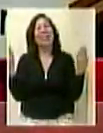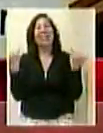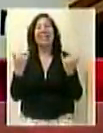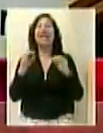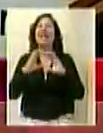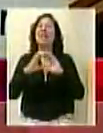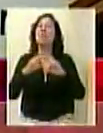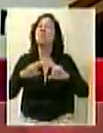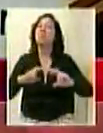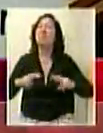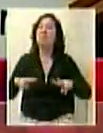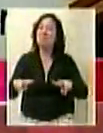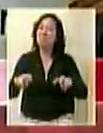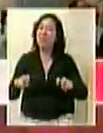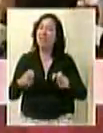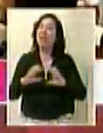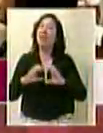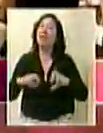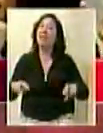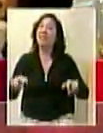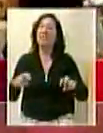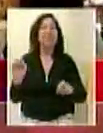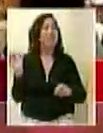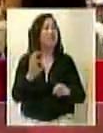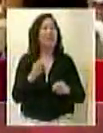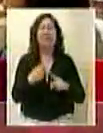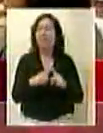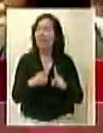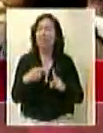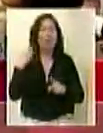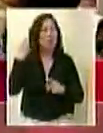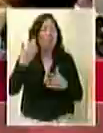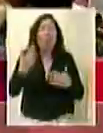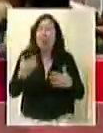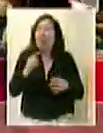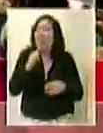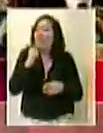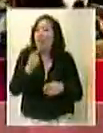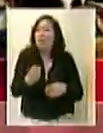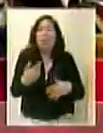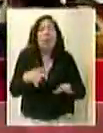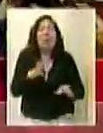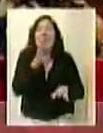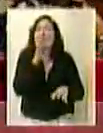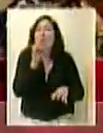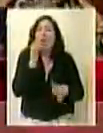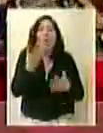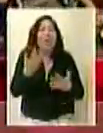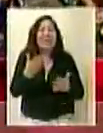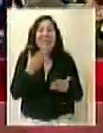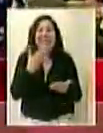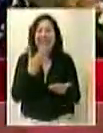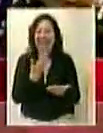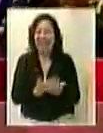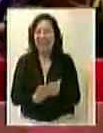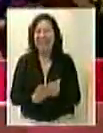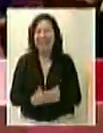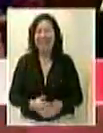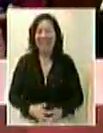de la mesa de mujeres parlamentarias sin tintes políticos para cualquier denuncia de cualquier mujer y cualquier índole. Gracias.